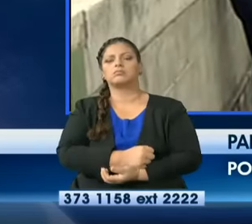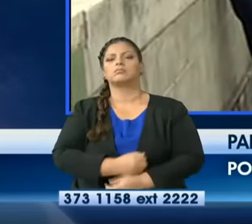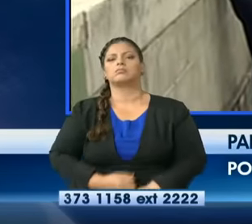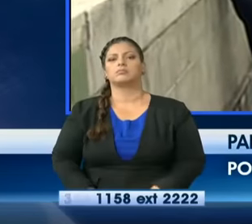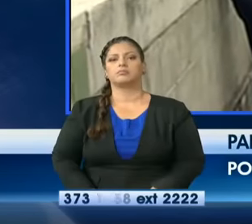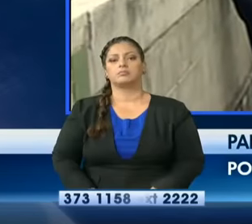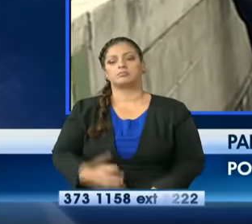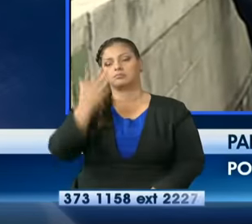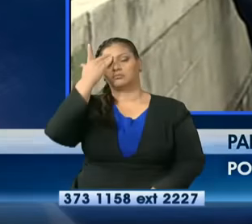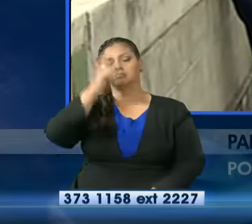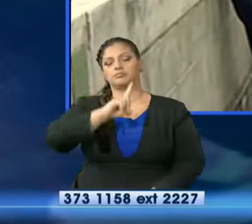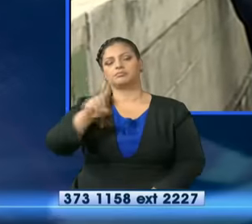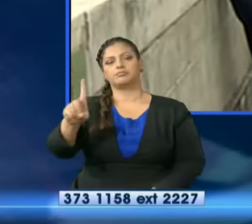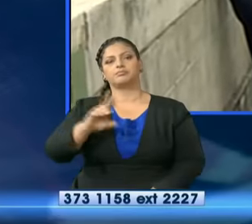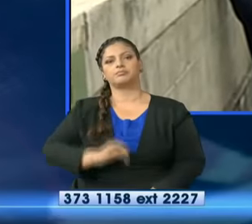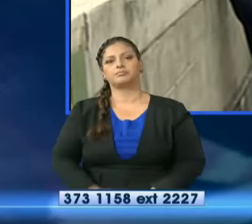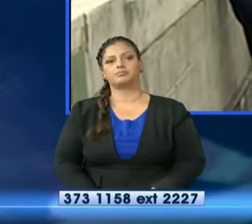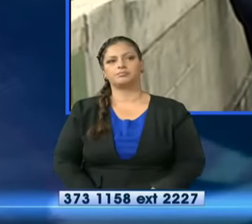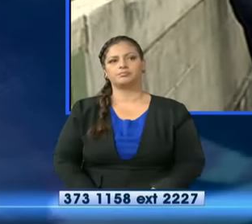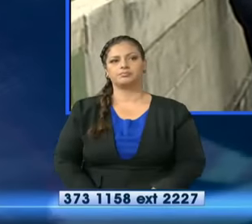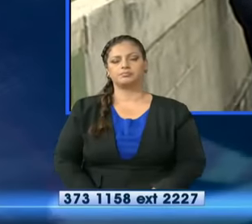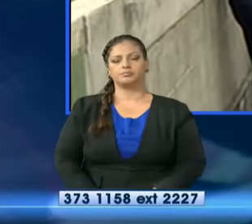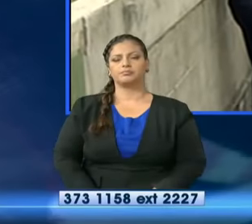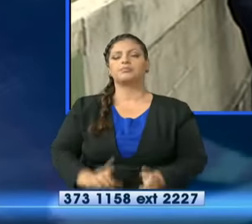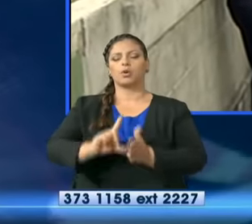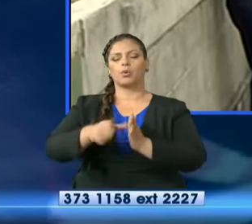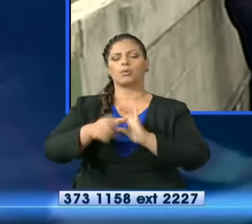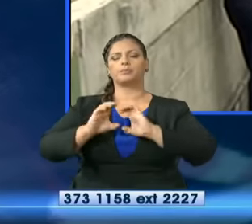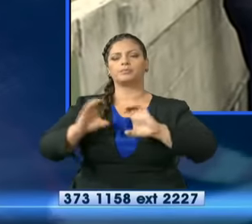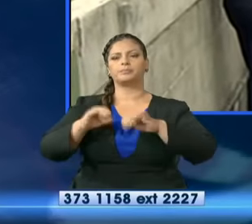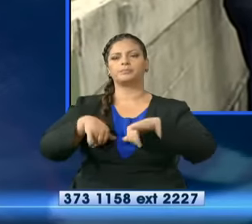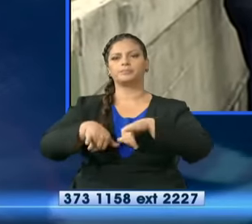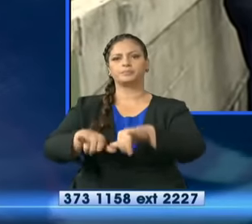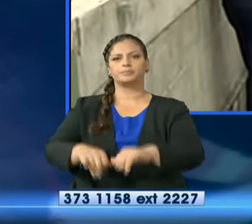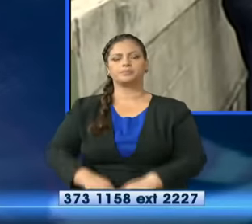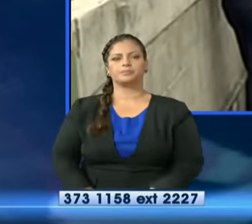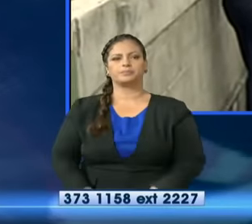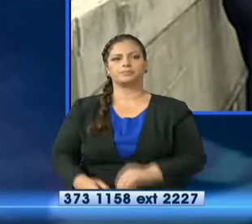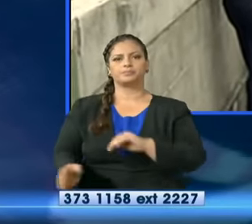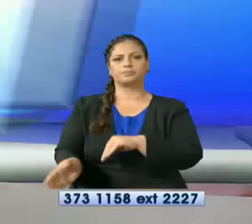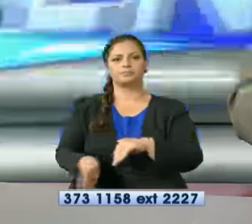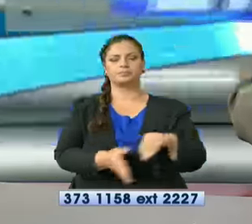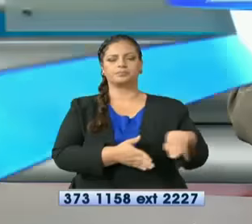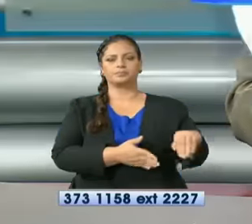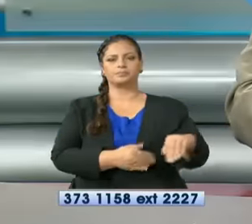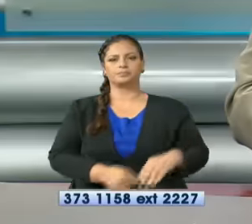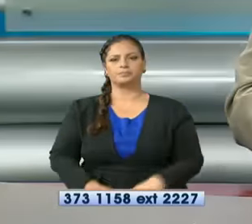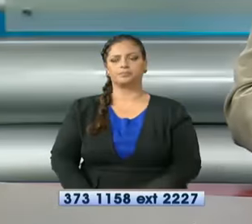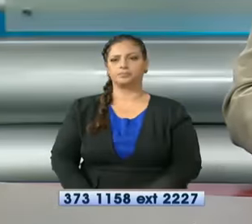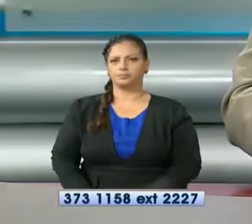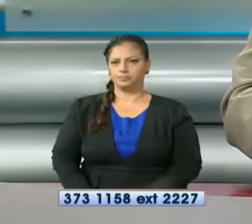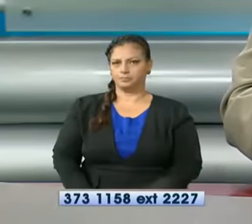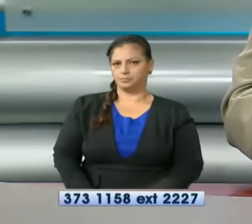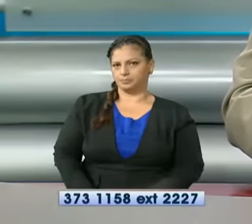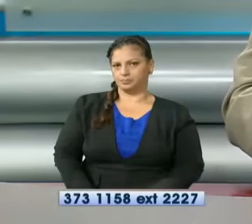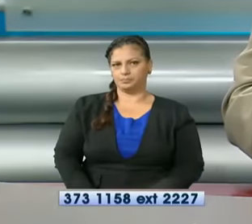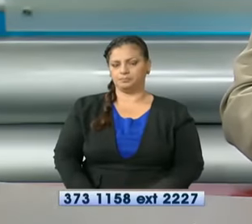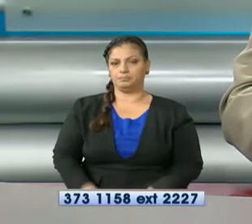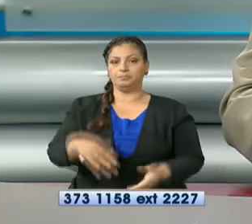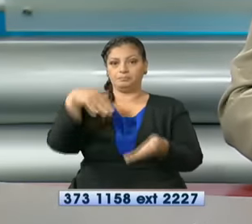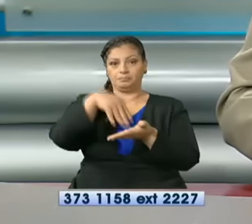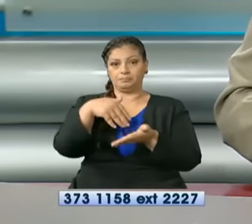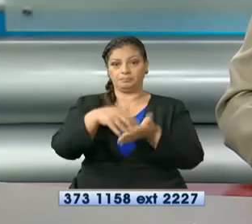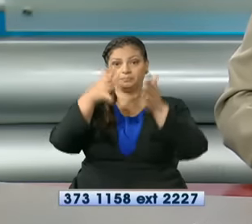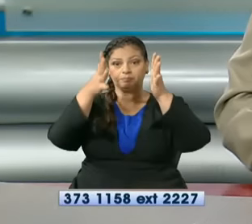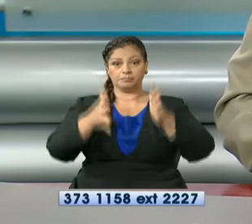nosotros. Más adelante volveremos a conversar con usted, mi querida Luxiola. Ahora tenemos otra información desde estudio. Una estudiante de bachillerato asegura haber sido